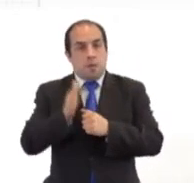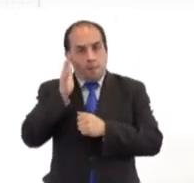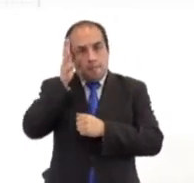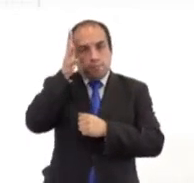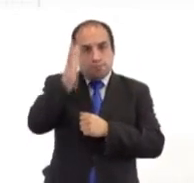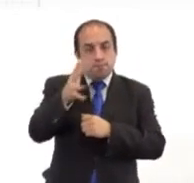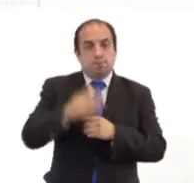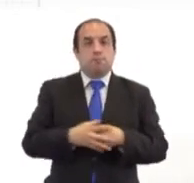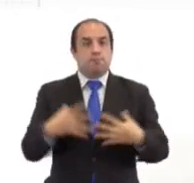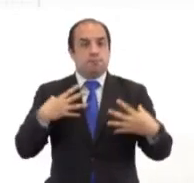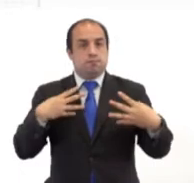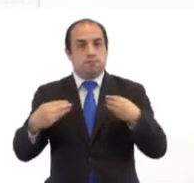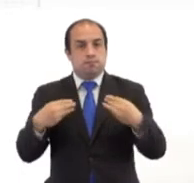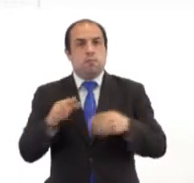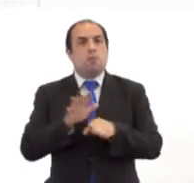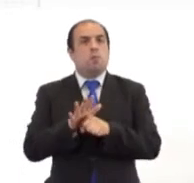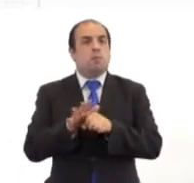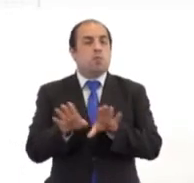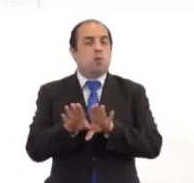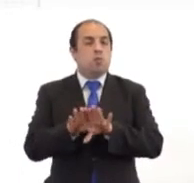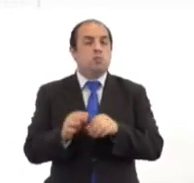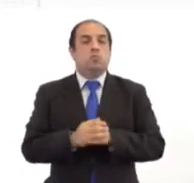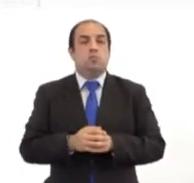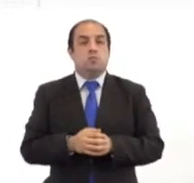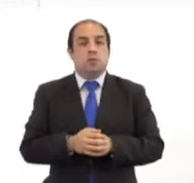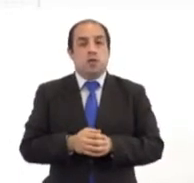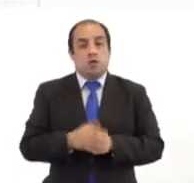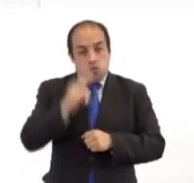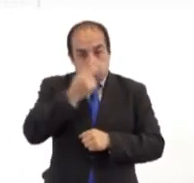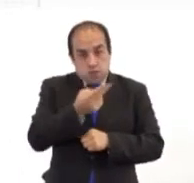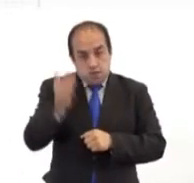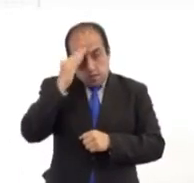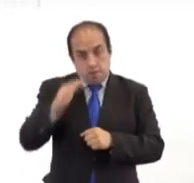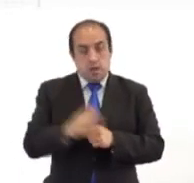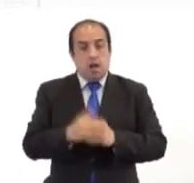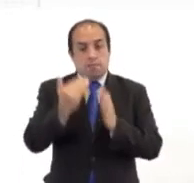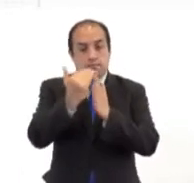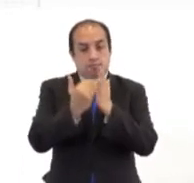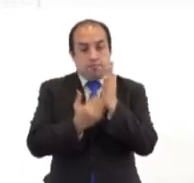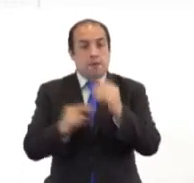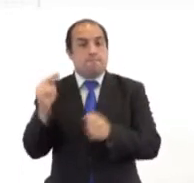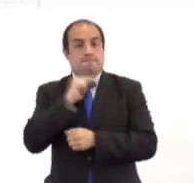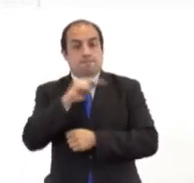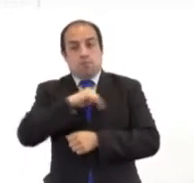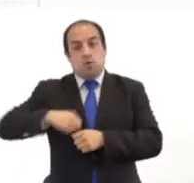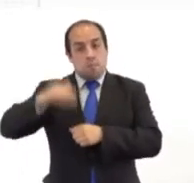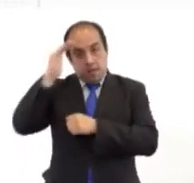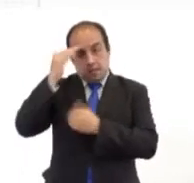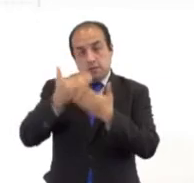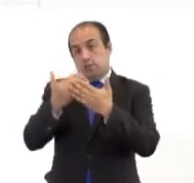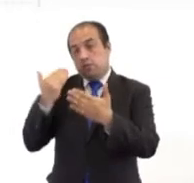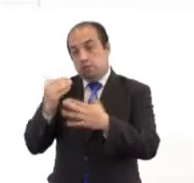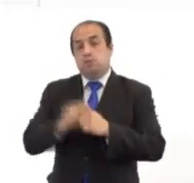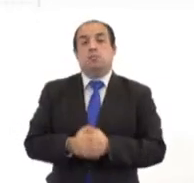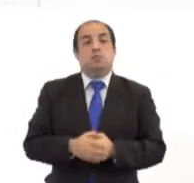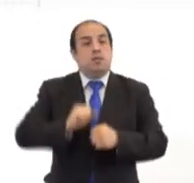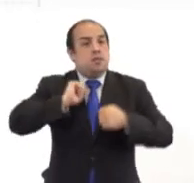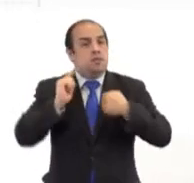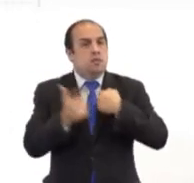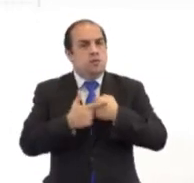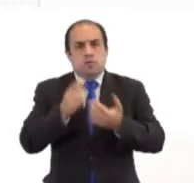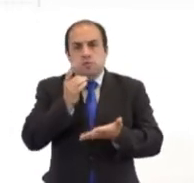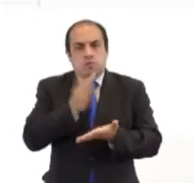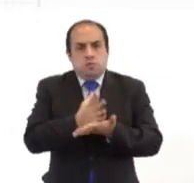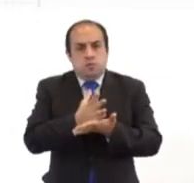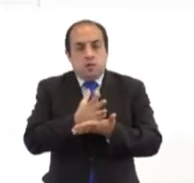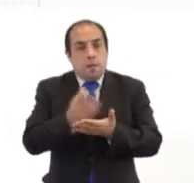epidemiológico. Como ustedes saben, ha estado descendiendo inclusive más rápido de lo que pronosticábamos. Es algo que no solo está